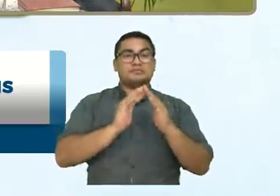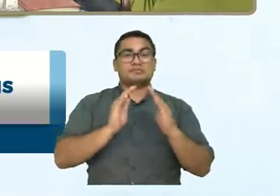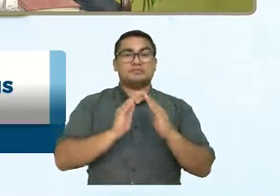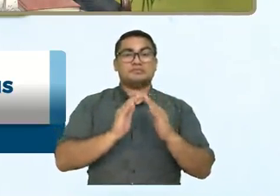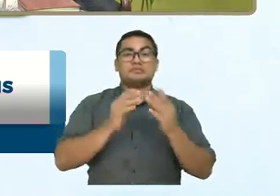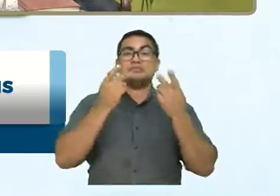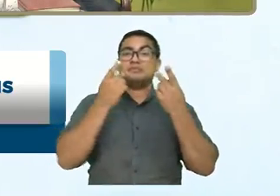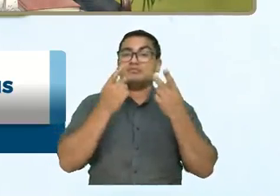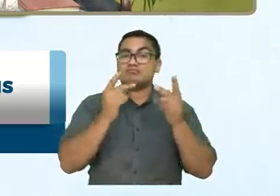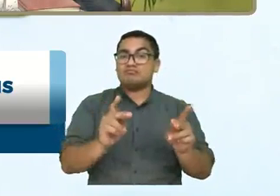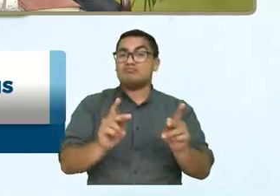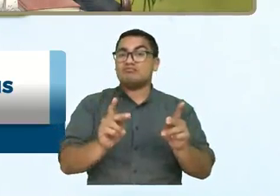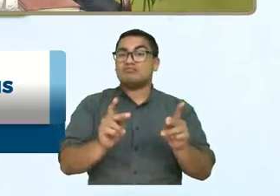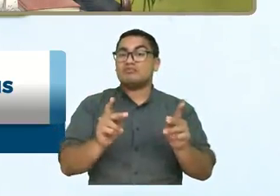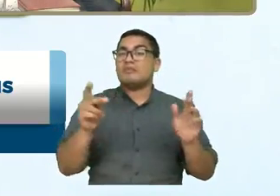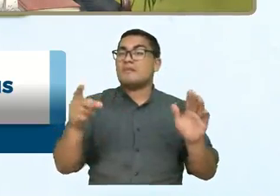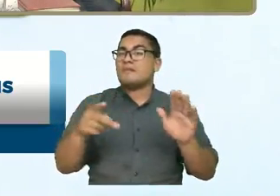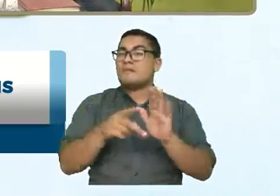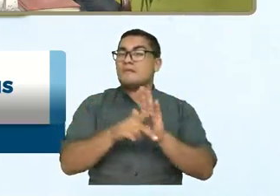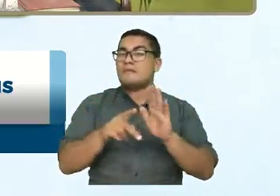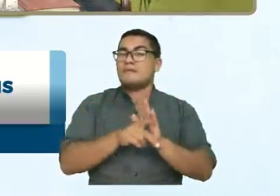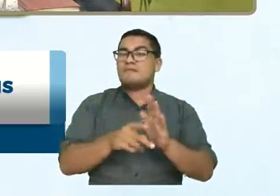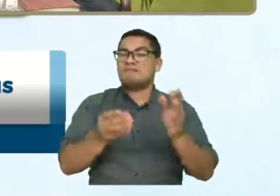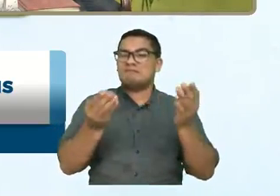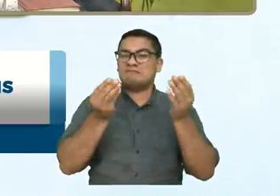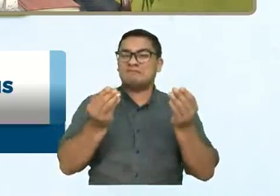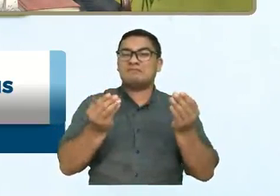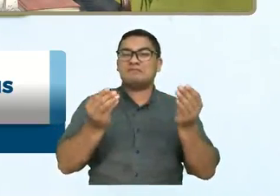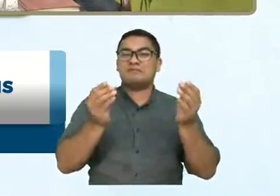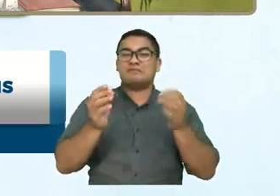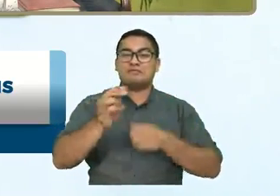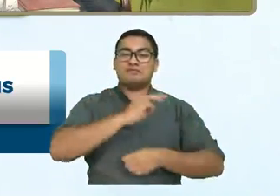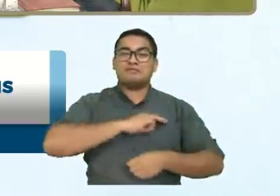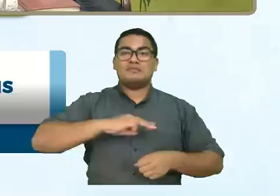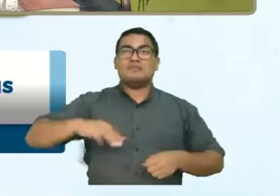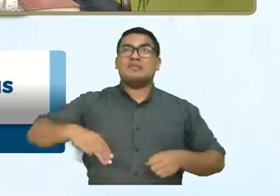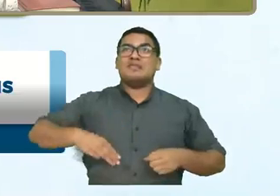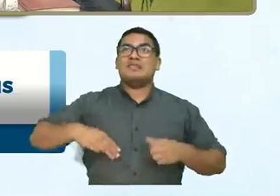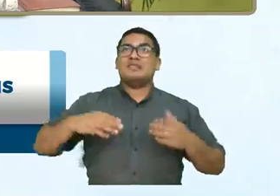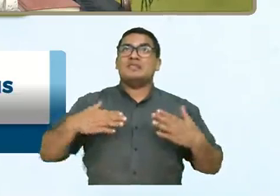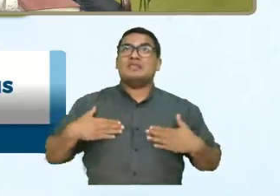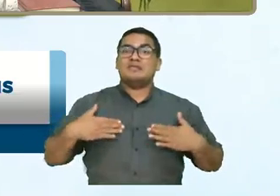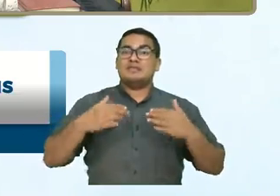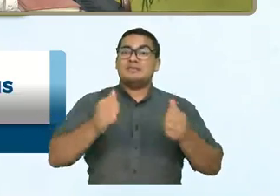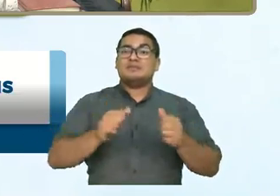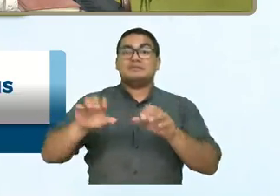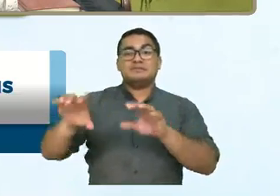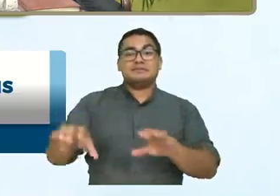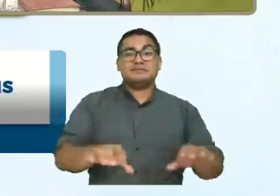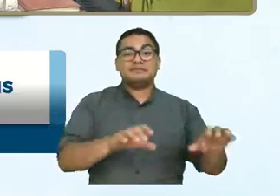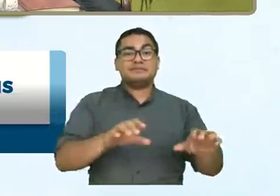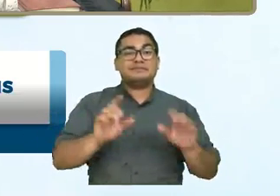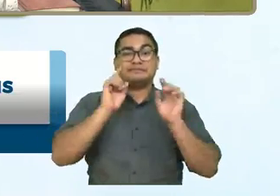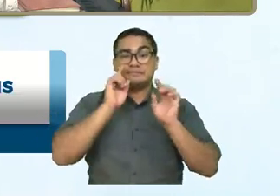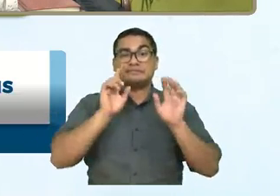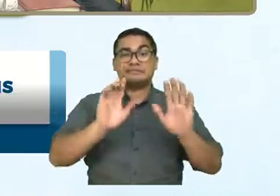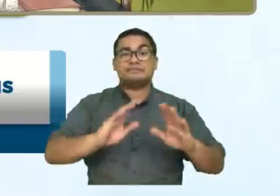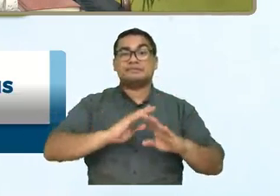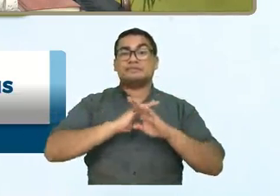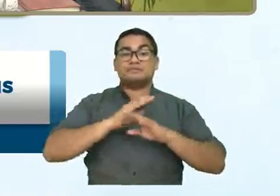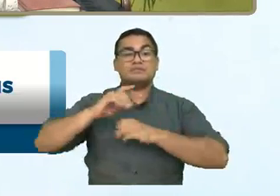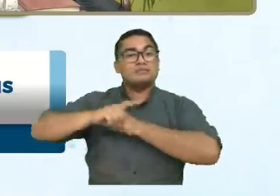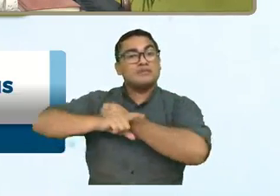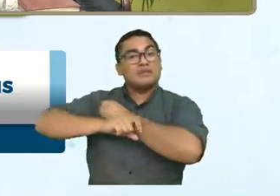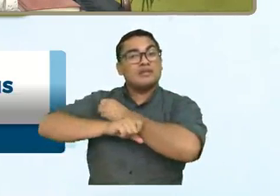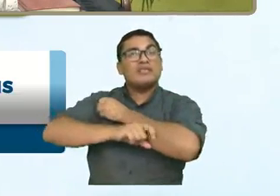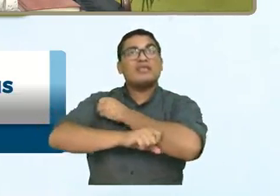Pero el principal vector es el que nosotros, como Ministerio de Salud, también estamos realizando actividades preventivas, la rata, o